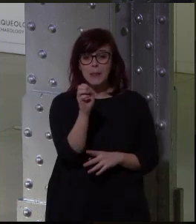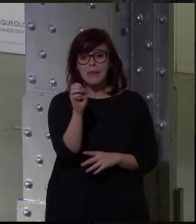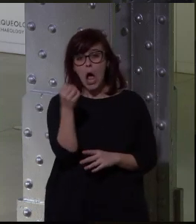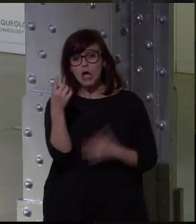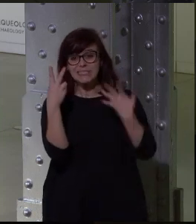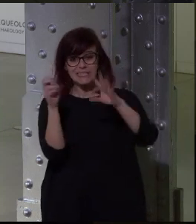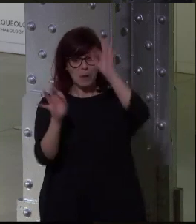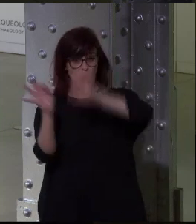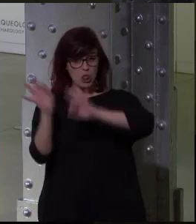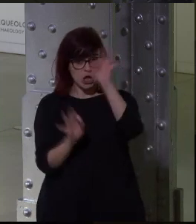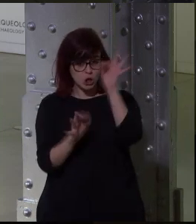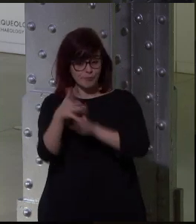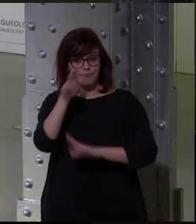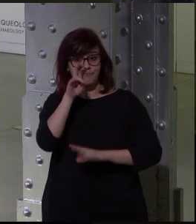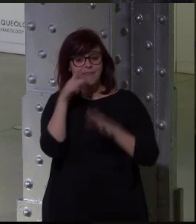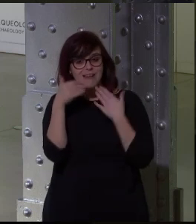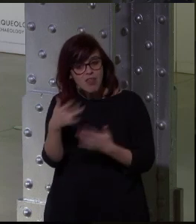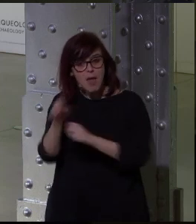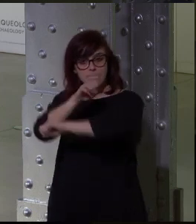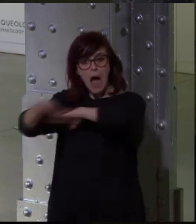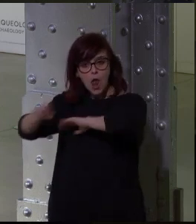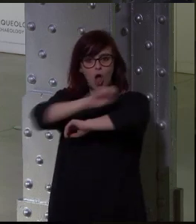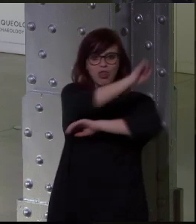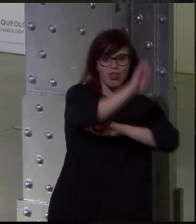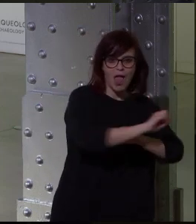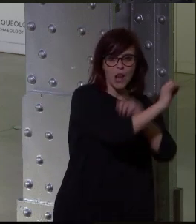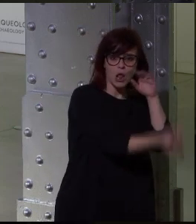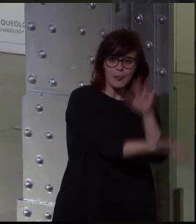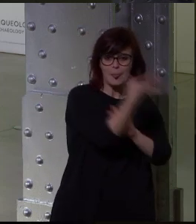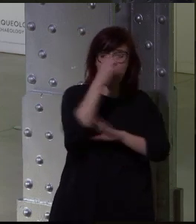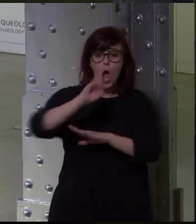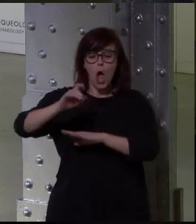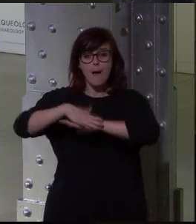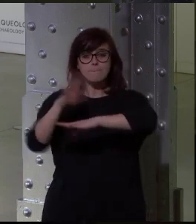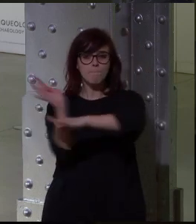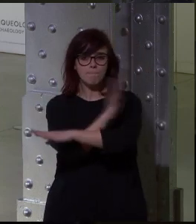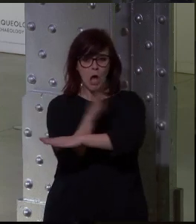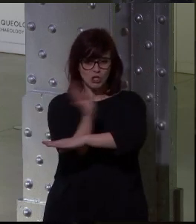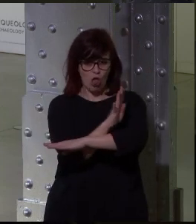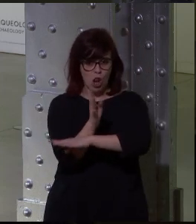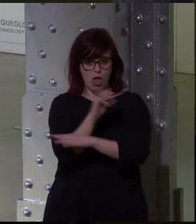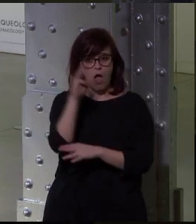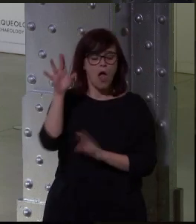y el 70% procede de los mares y océanos. La Posidonia es un gran